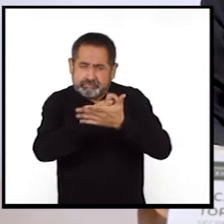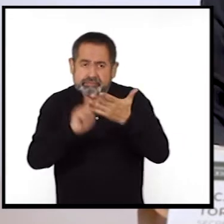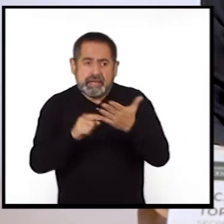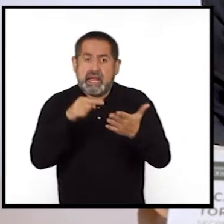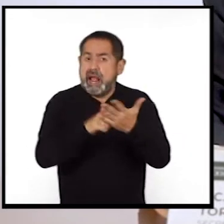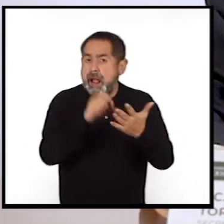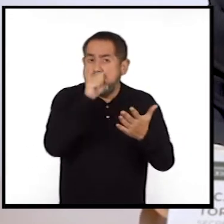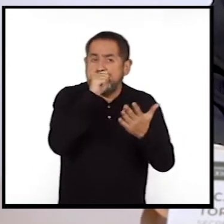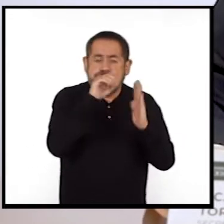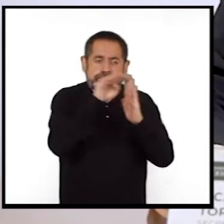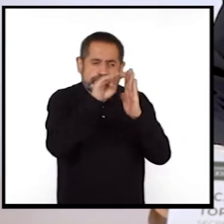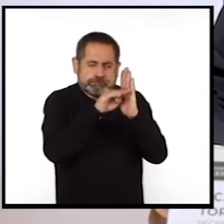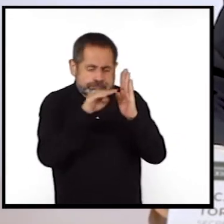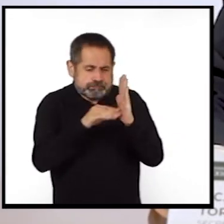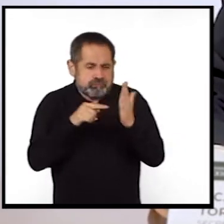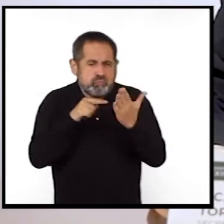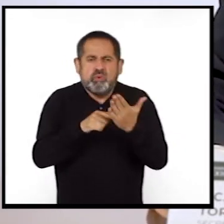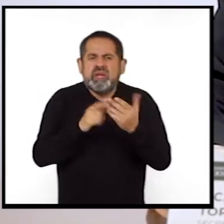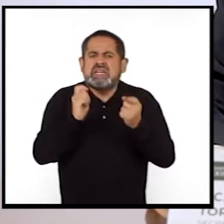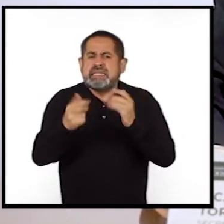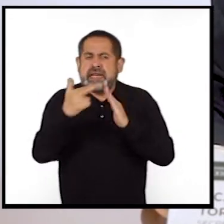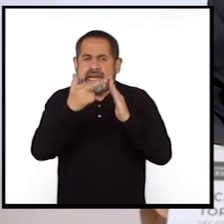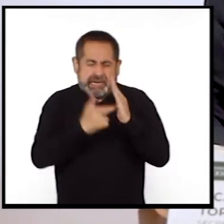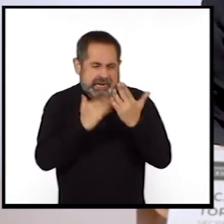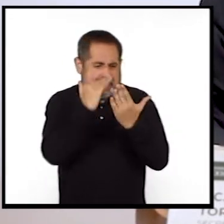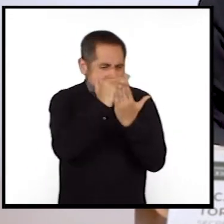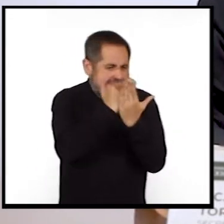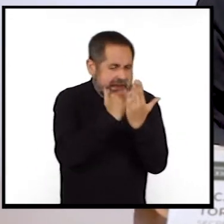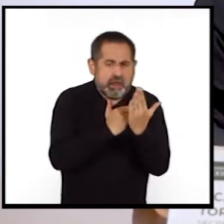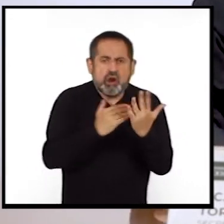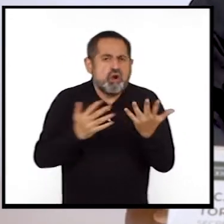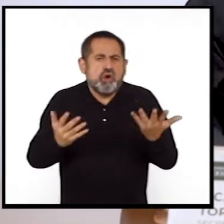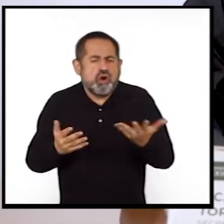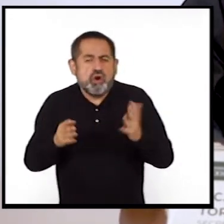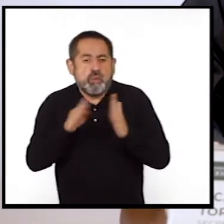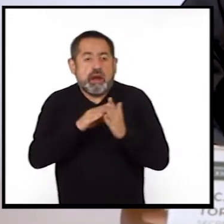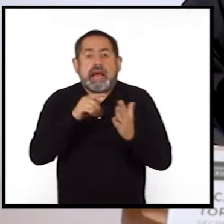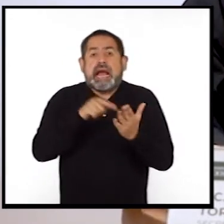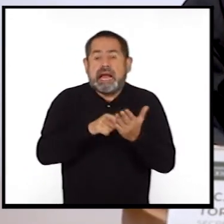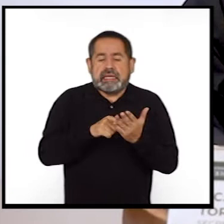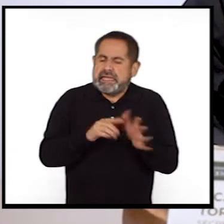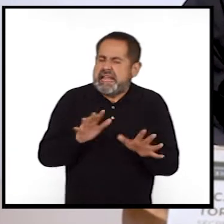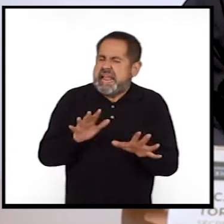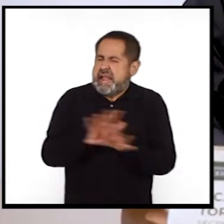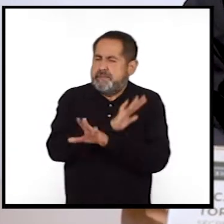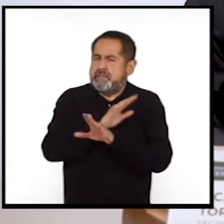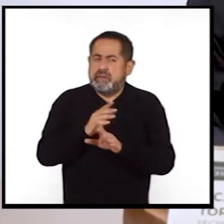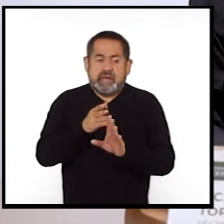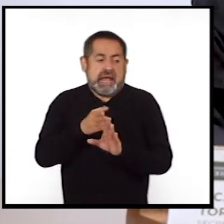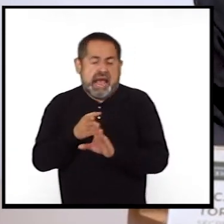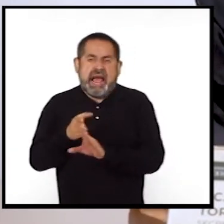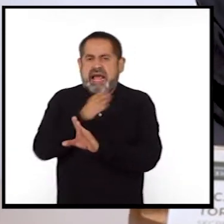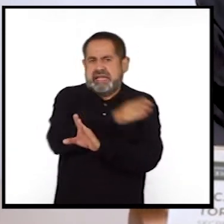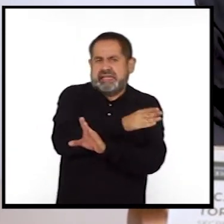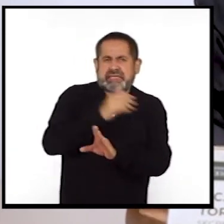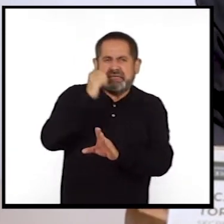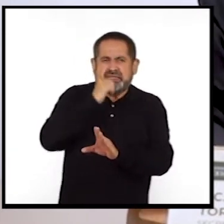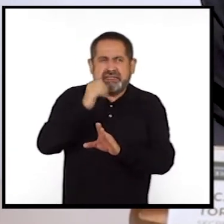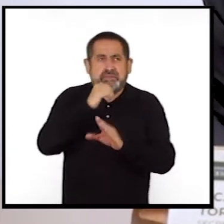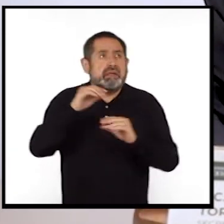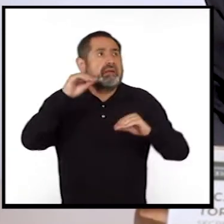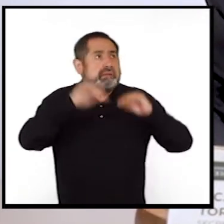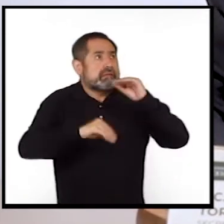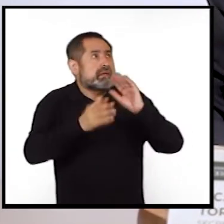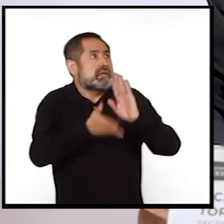rector que nos permitirá transitar de un esquema fundamentalmente